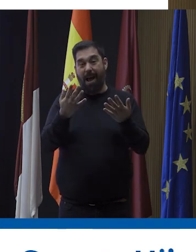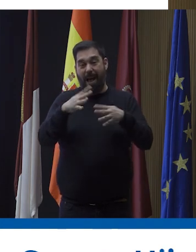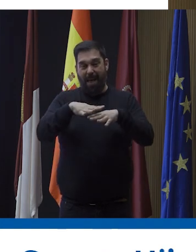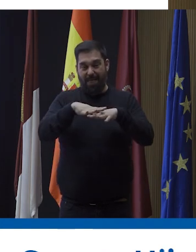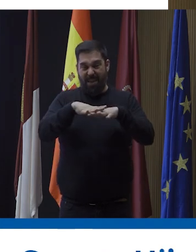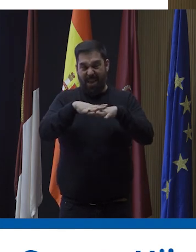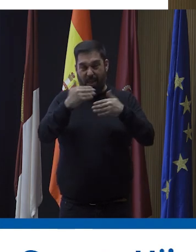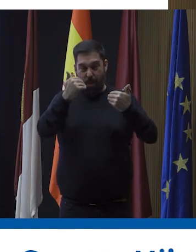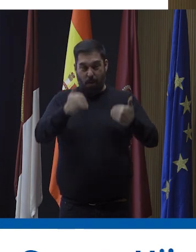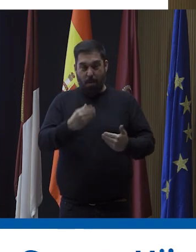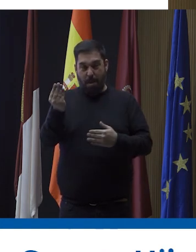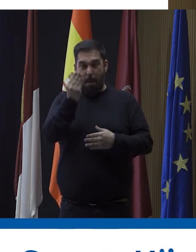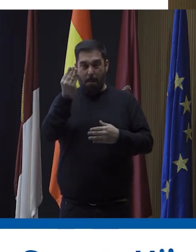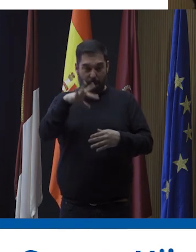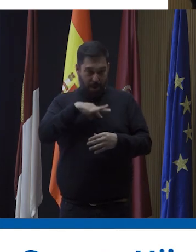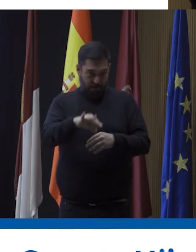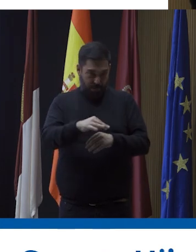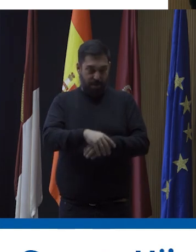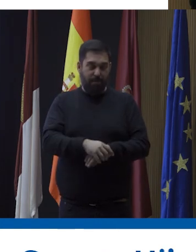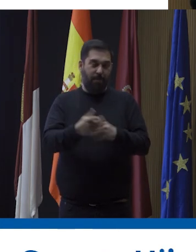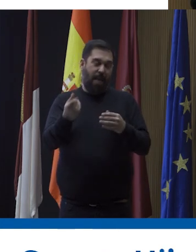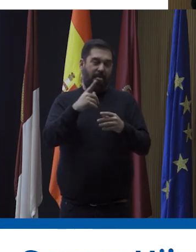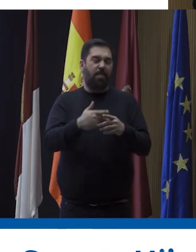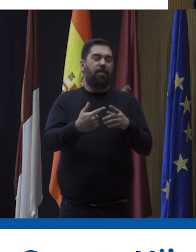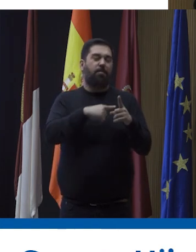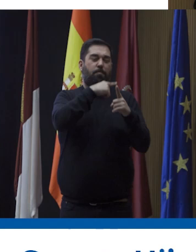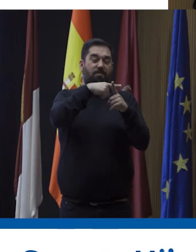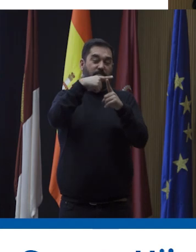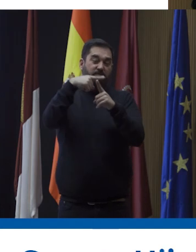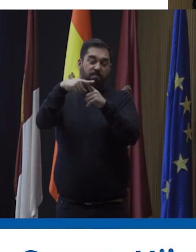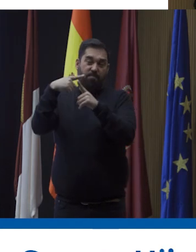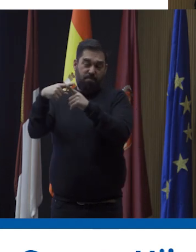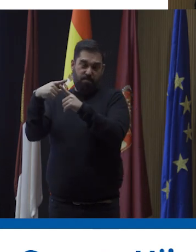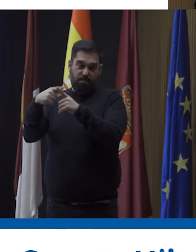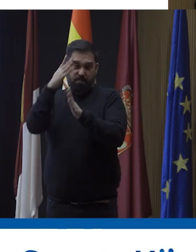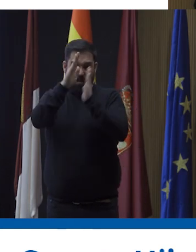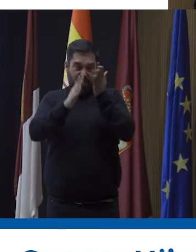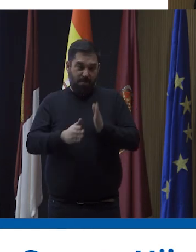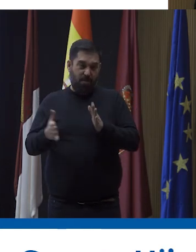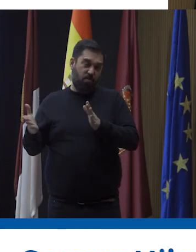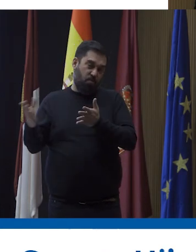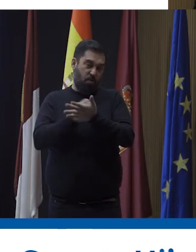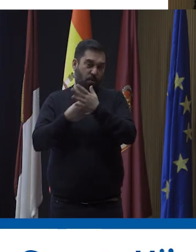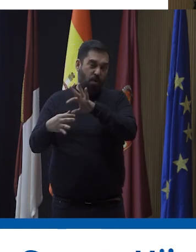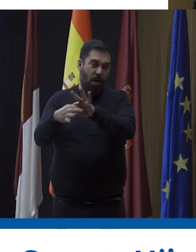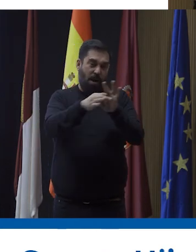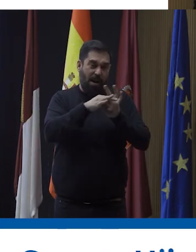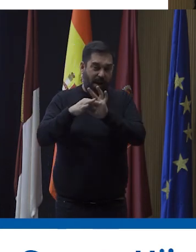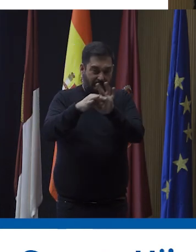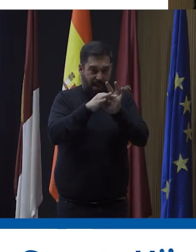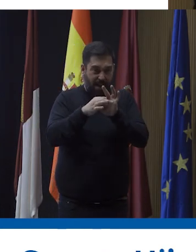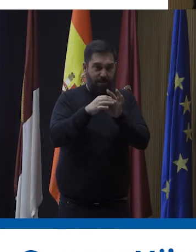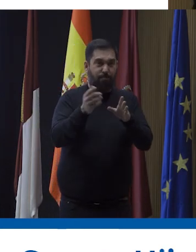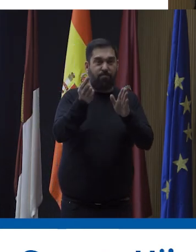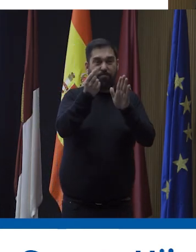tejido, ¿vale? Entonces, bueno, es un poco la suma de todos los tratamientos. Por eso los tratamientos son un poco multifactoriales. Hay que